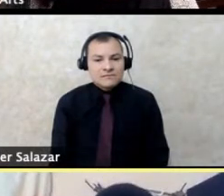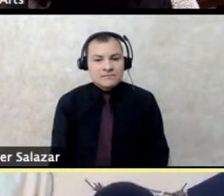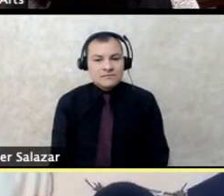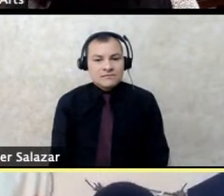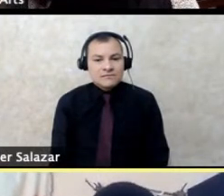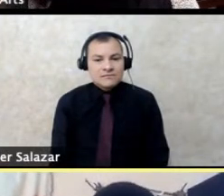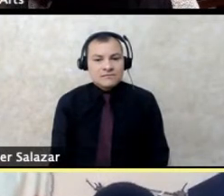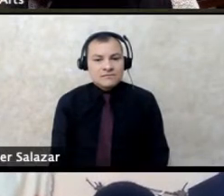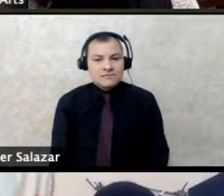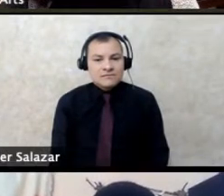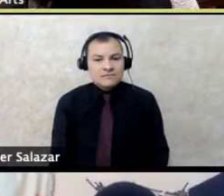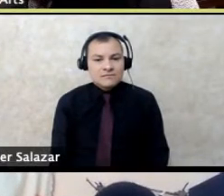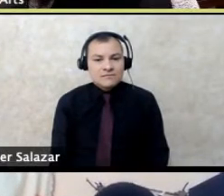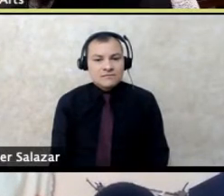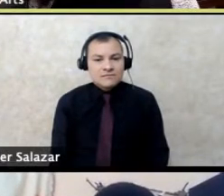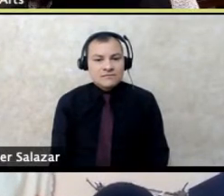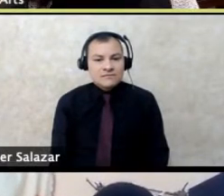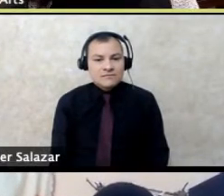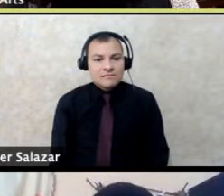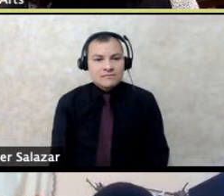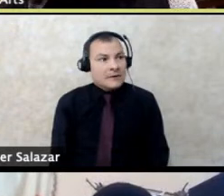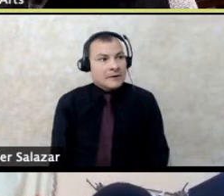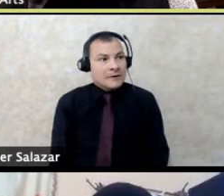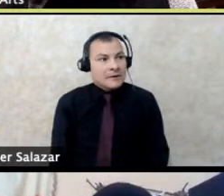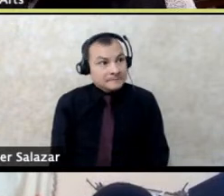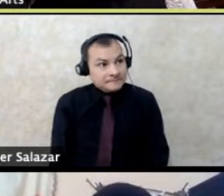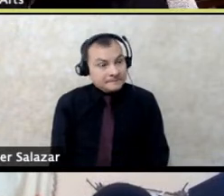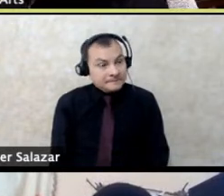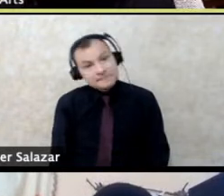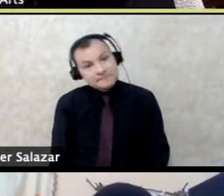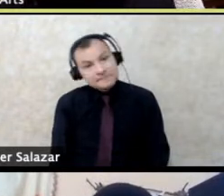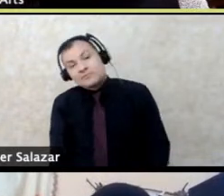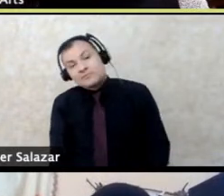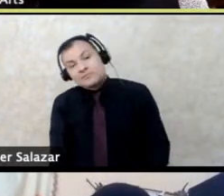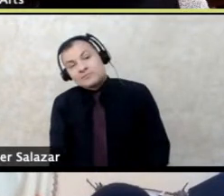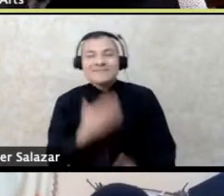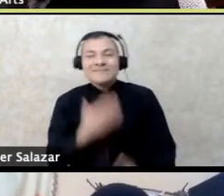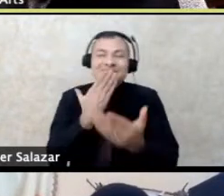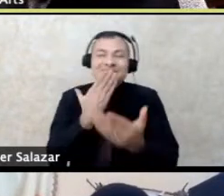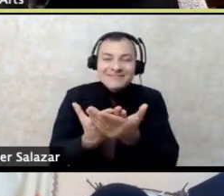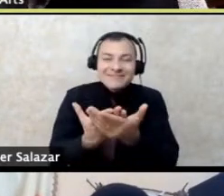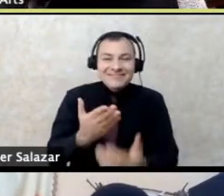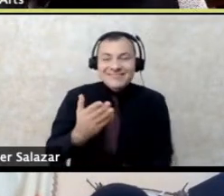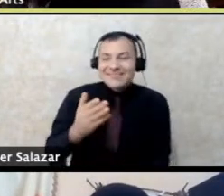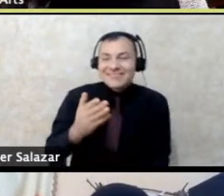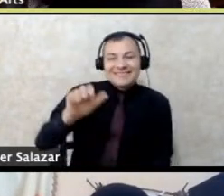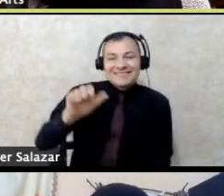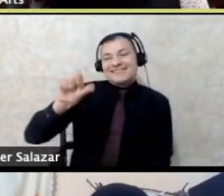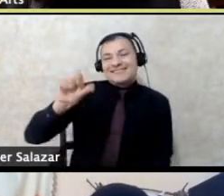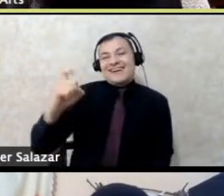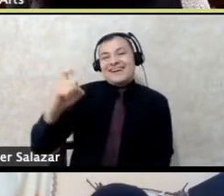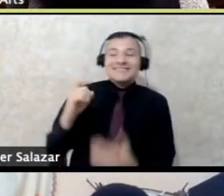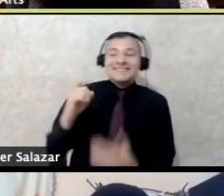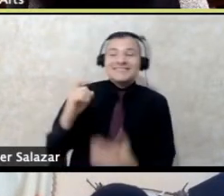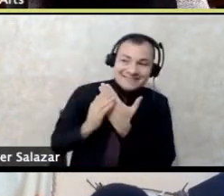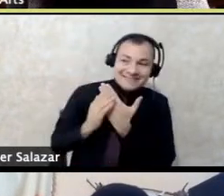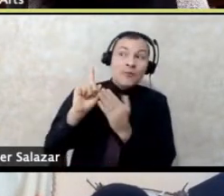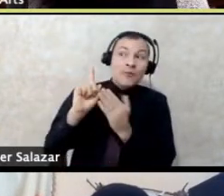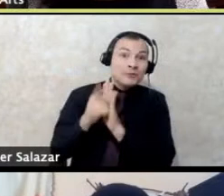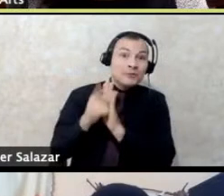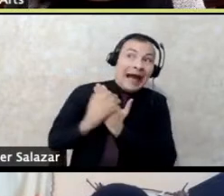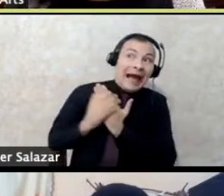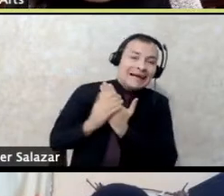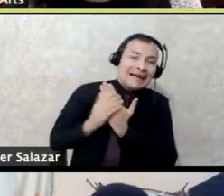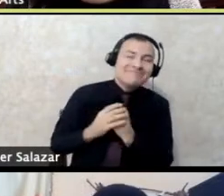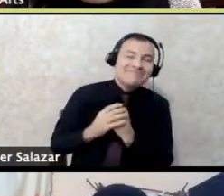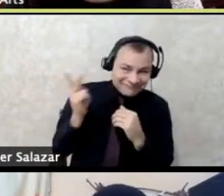Gracias, Alex. Yo ya vi que tú me marcaste el minuto. Quiero contarles que antes del COVID, nosotros estábamos haciendo un